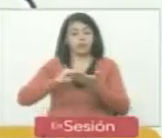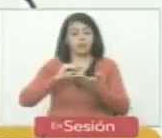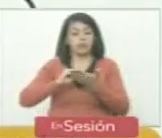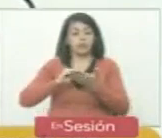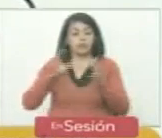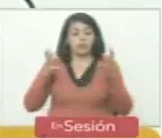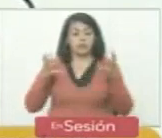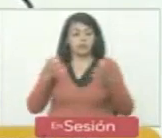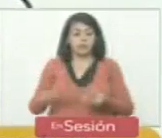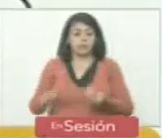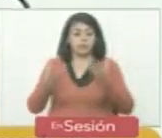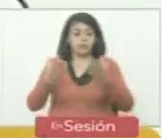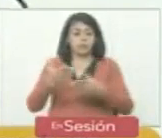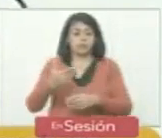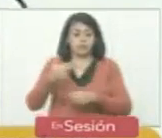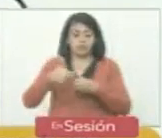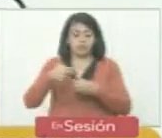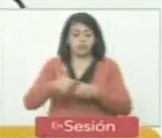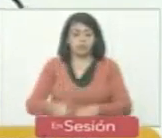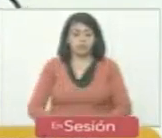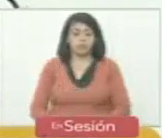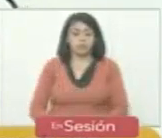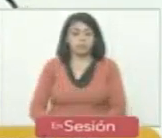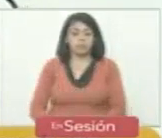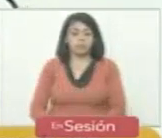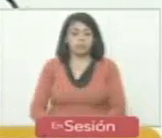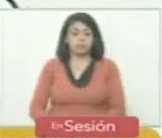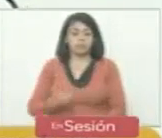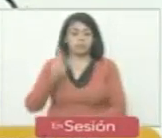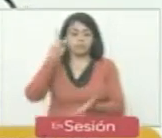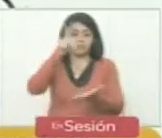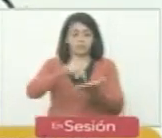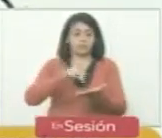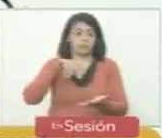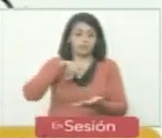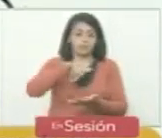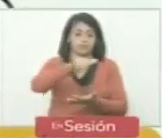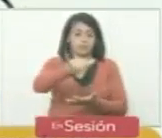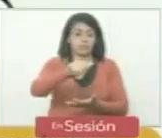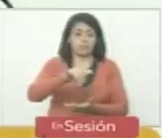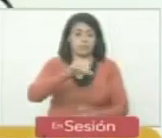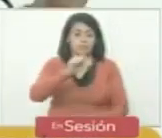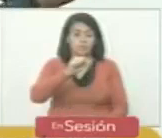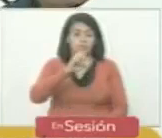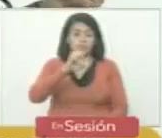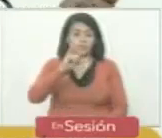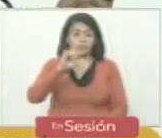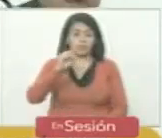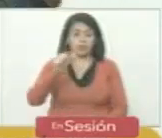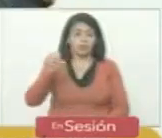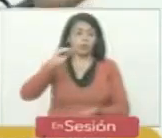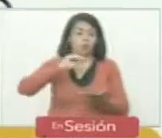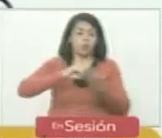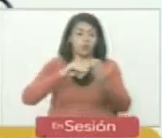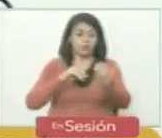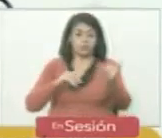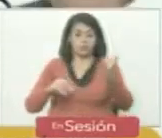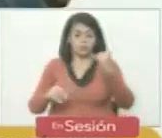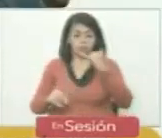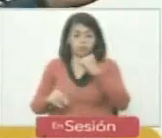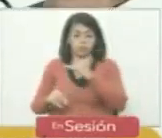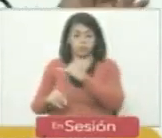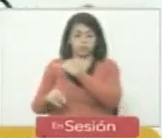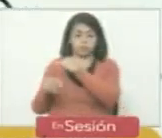reabastecimiento de combustible. Al llegar al aeropuerto de Ezeiza, vuelven la